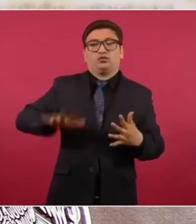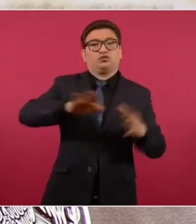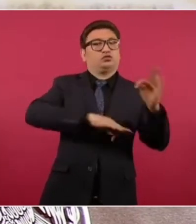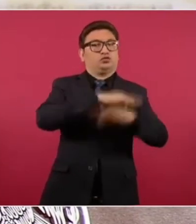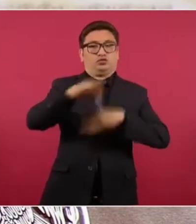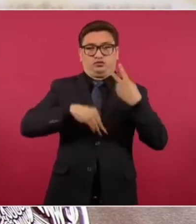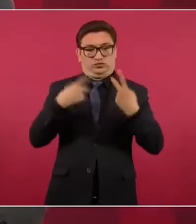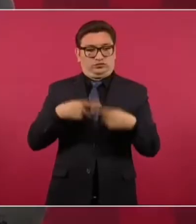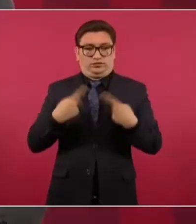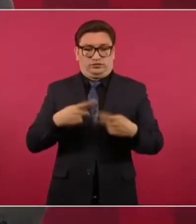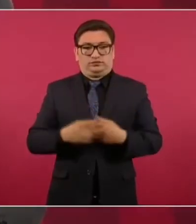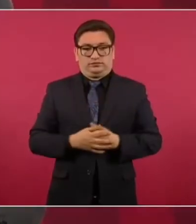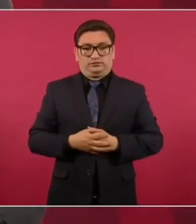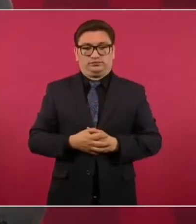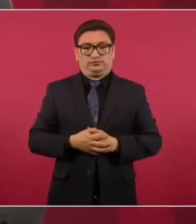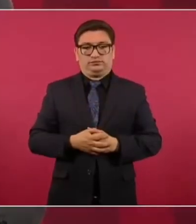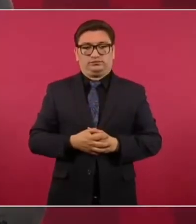sociedad,